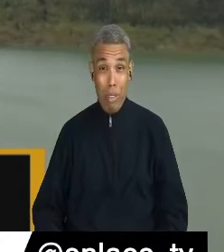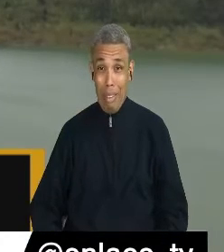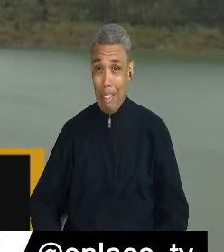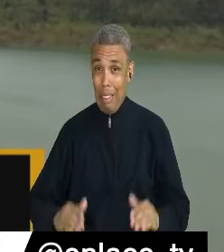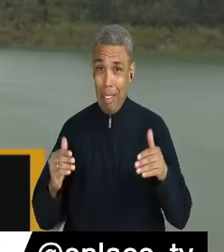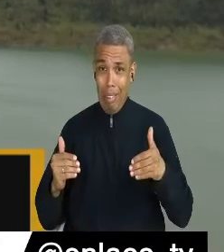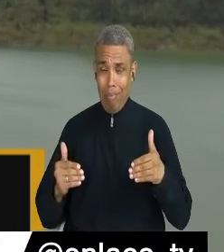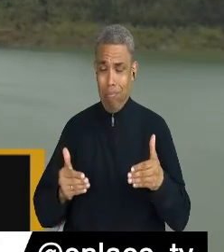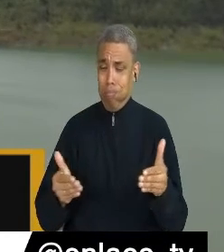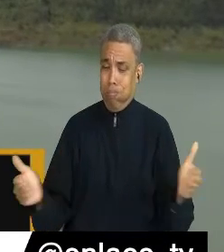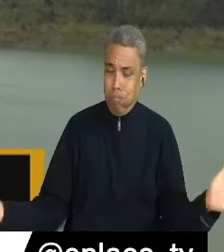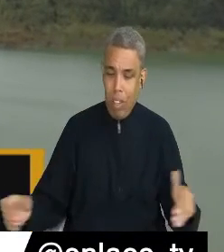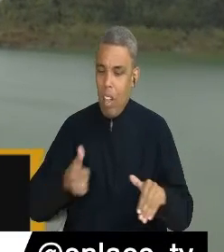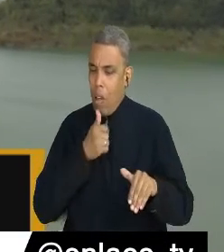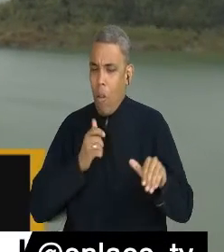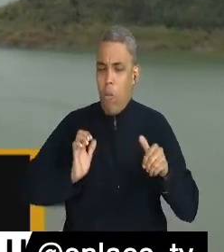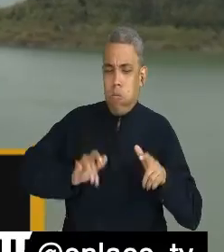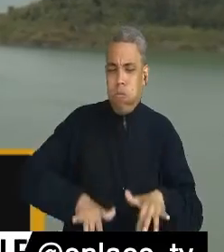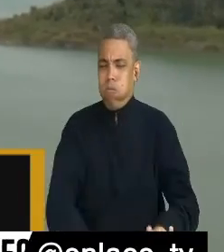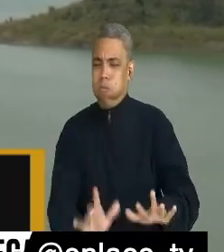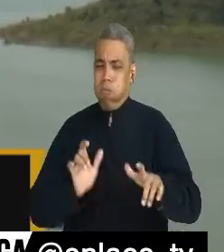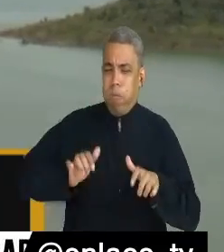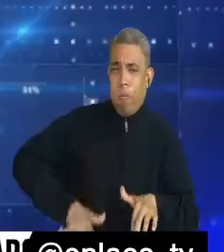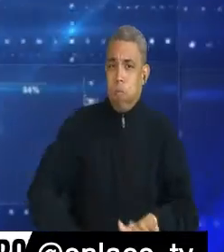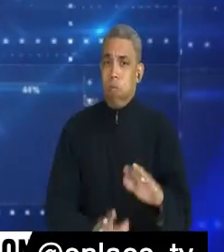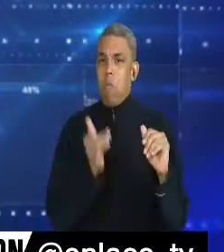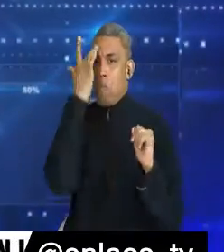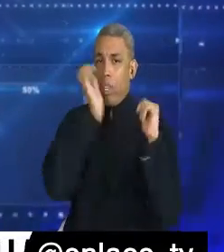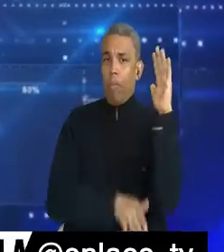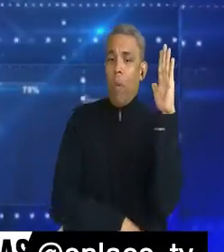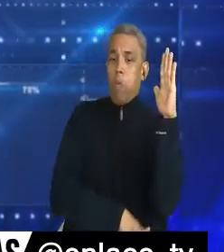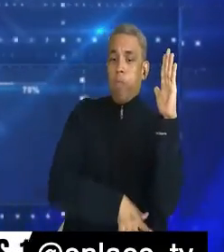desbordamiento que es de 320 metros